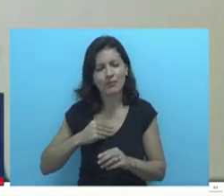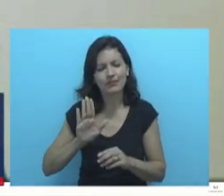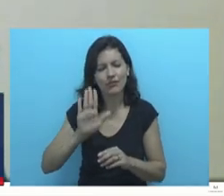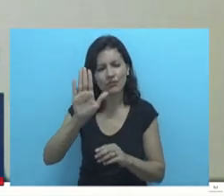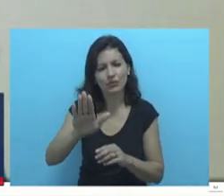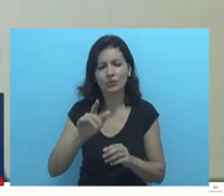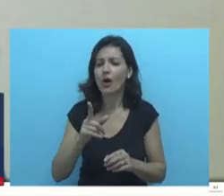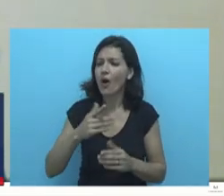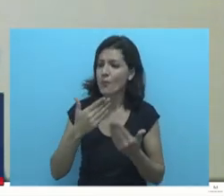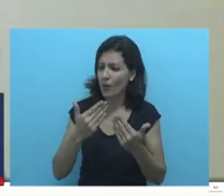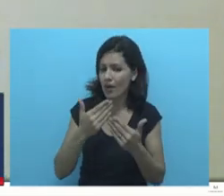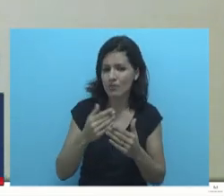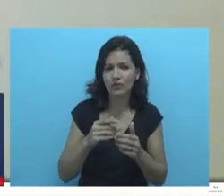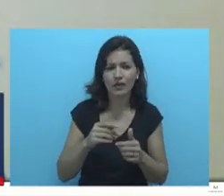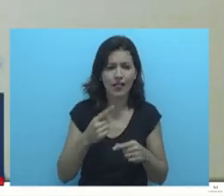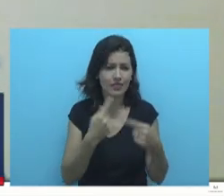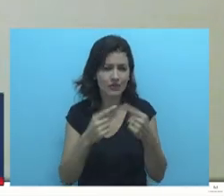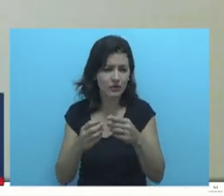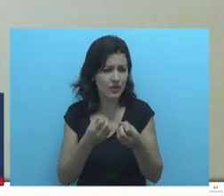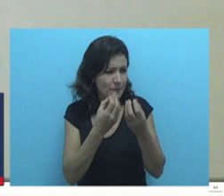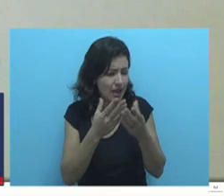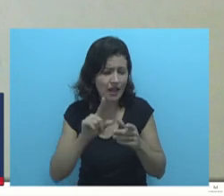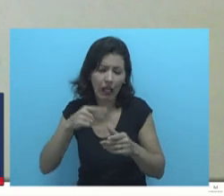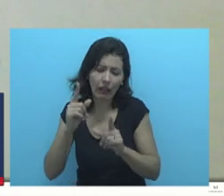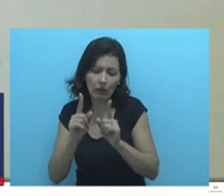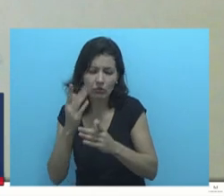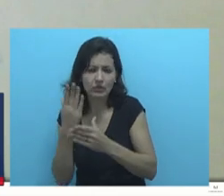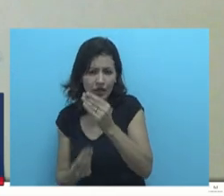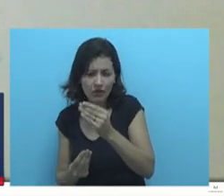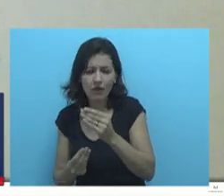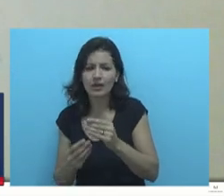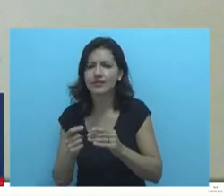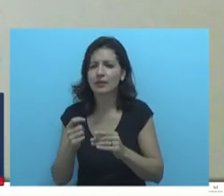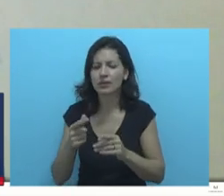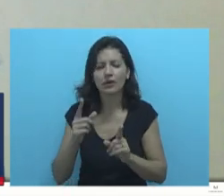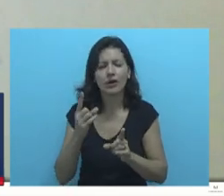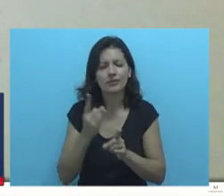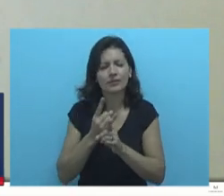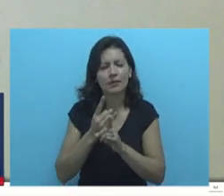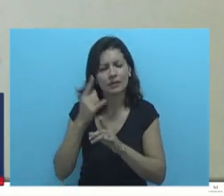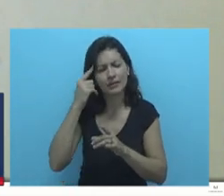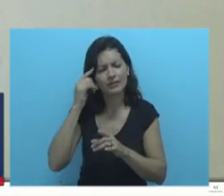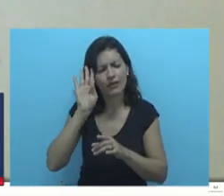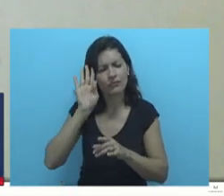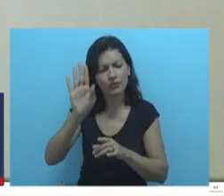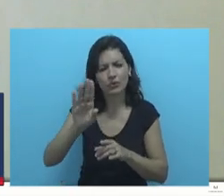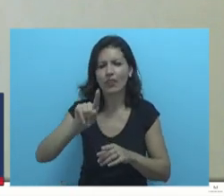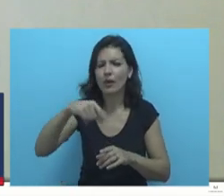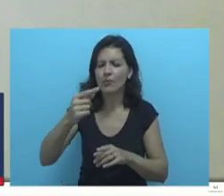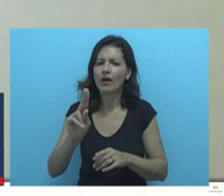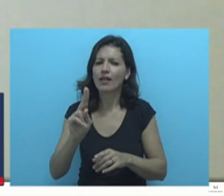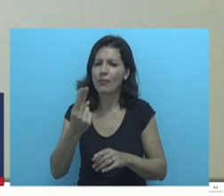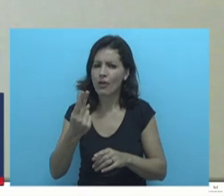aciertos o con errores, con todos estos recuerdos, todas estas cosas que han dicho Miguel, pero mirando siempre la vida eterna. En la